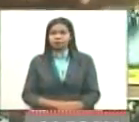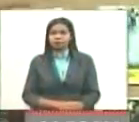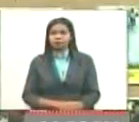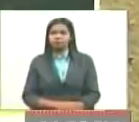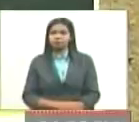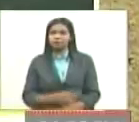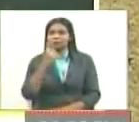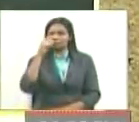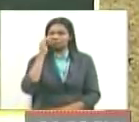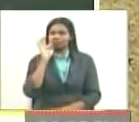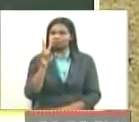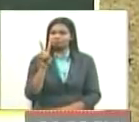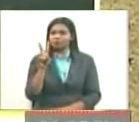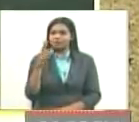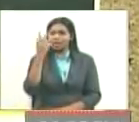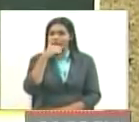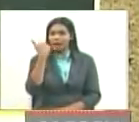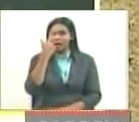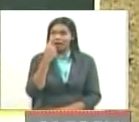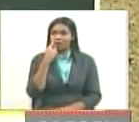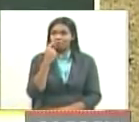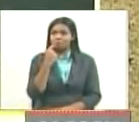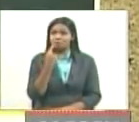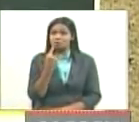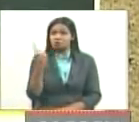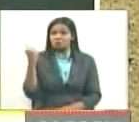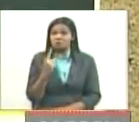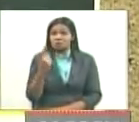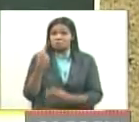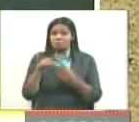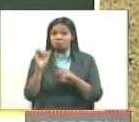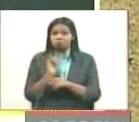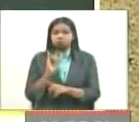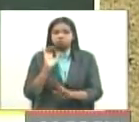cara. No, chamo, me dijeron que venía, pero no vinieron.